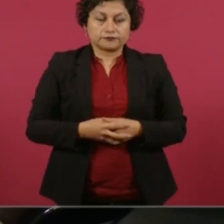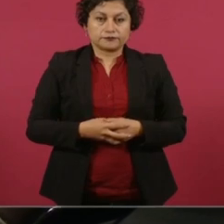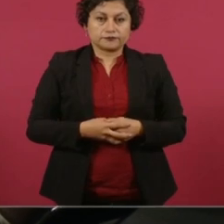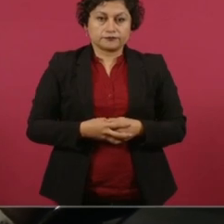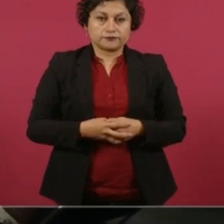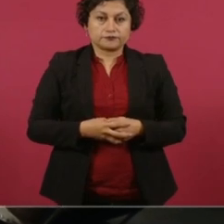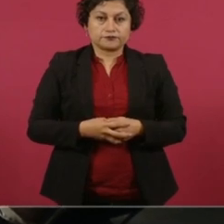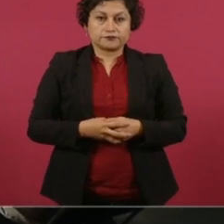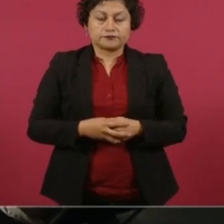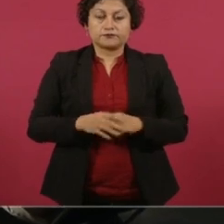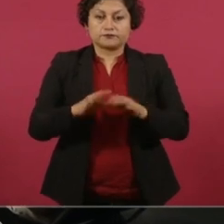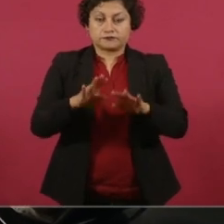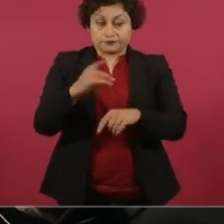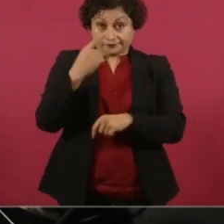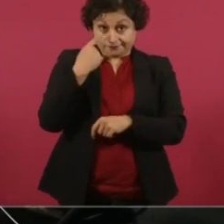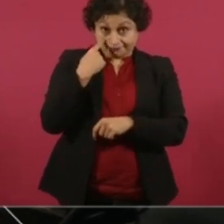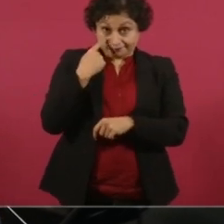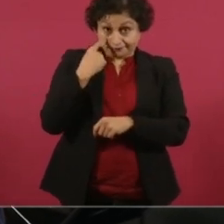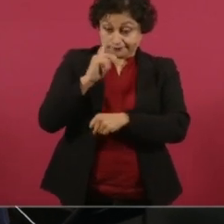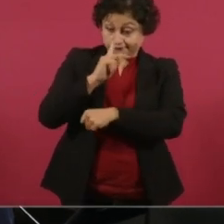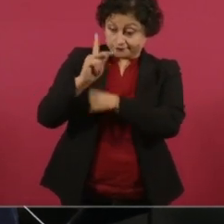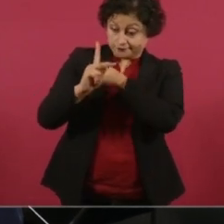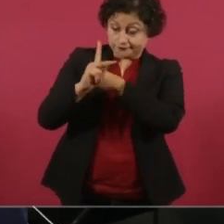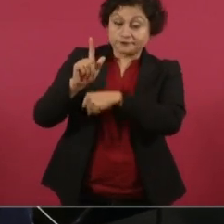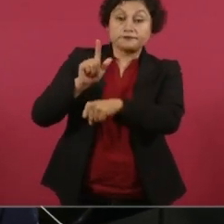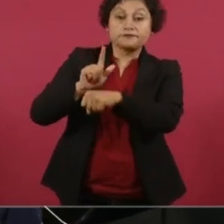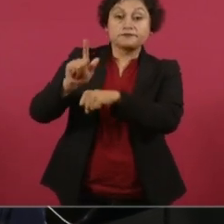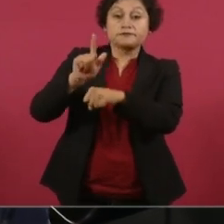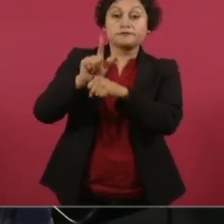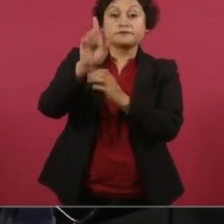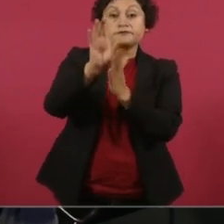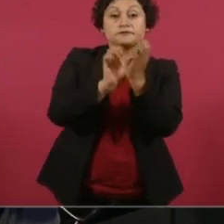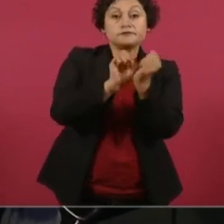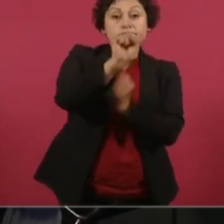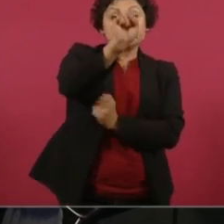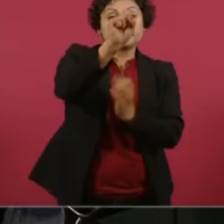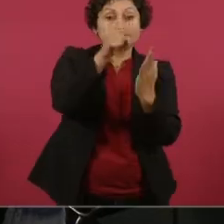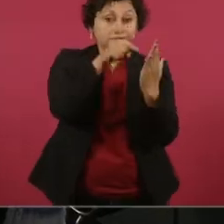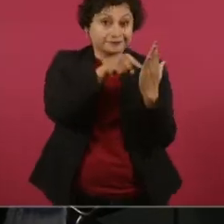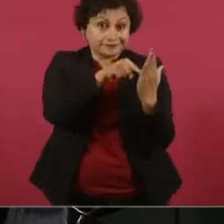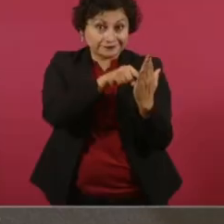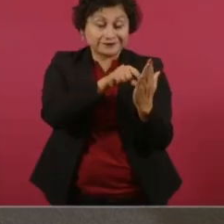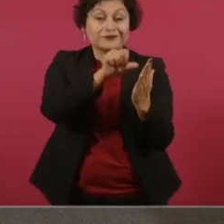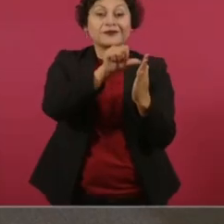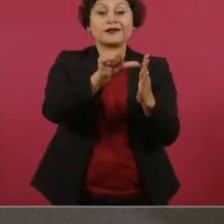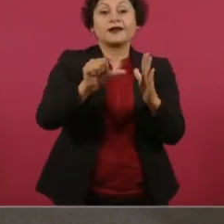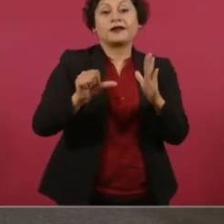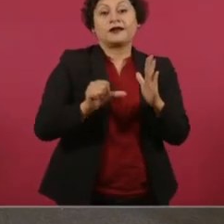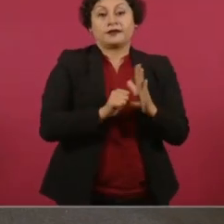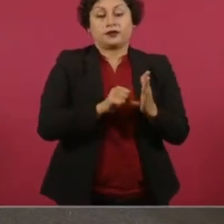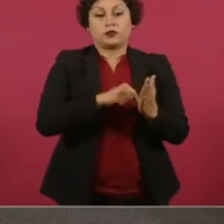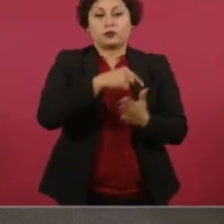La Constitución de Guatemala tiene un artículo donde si hay un vacío